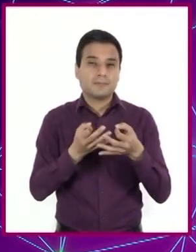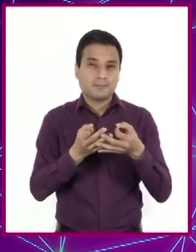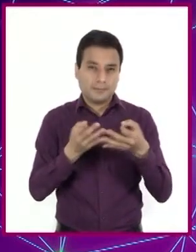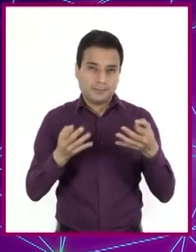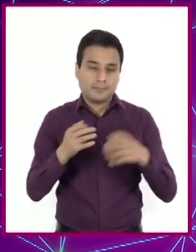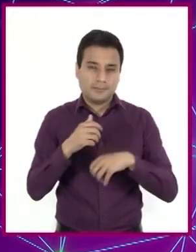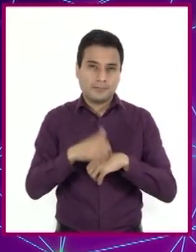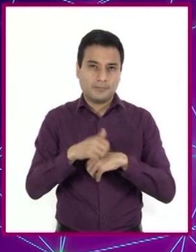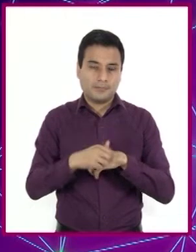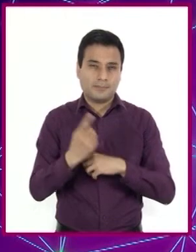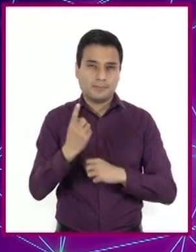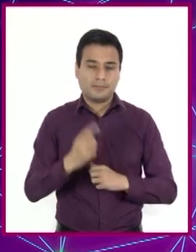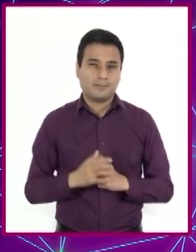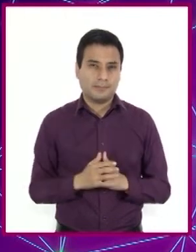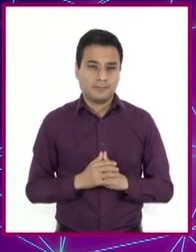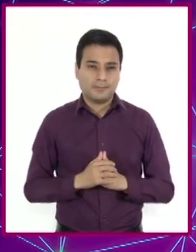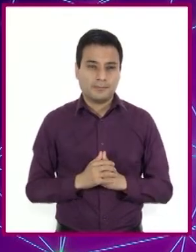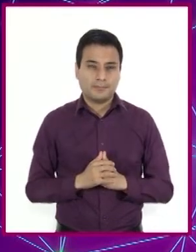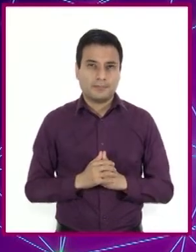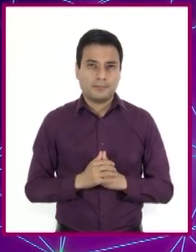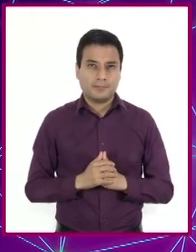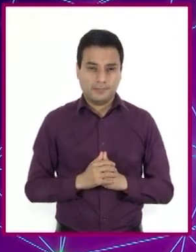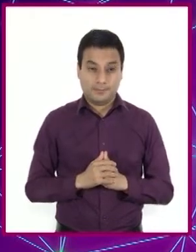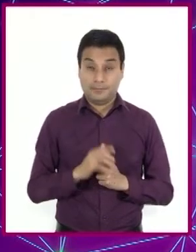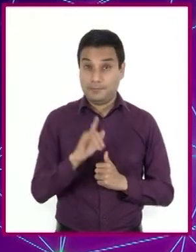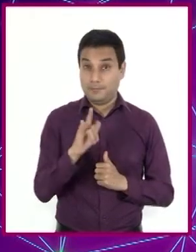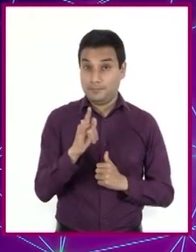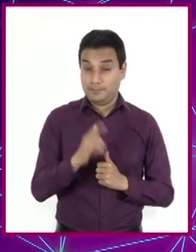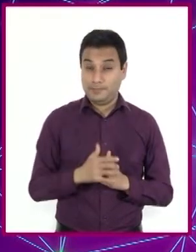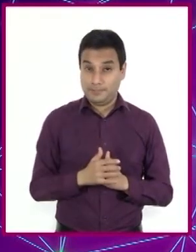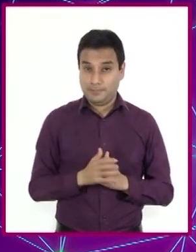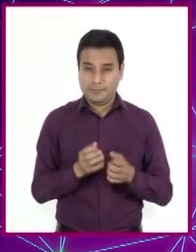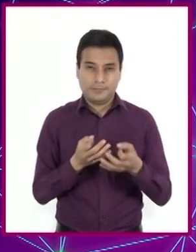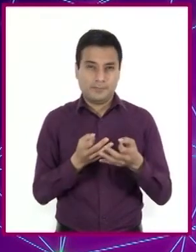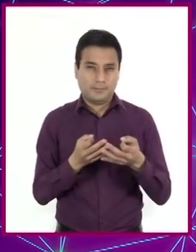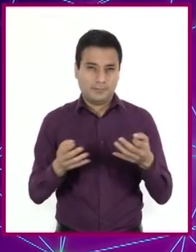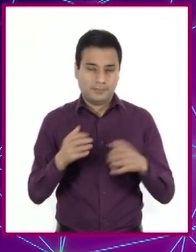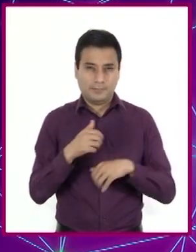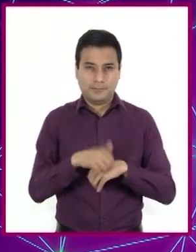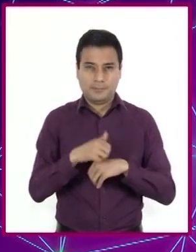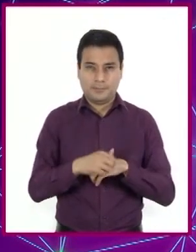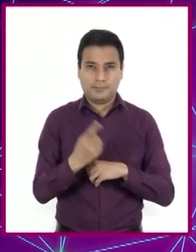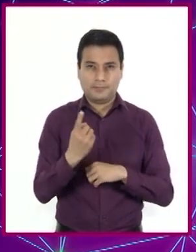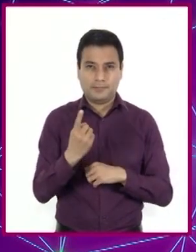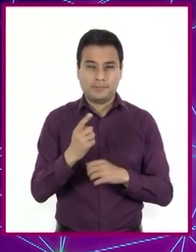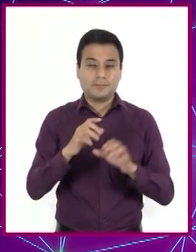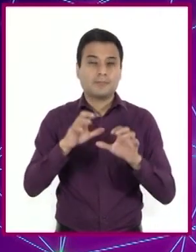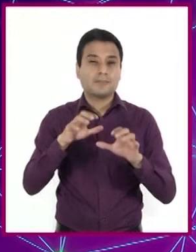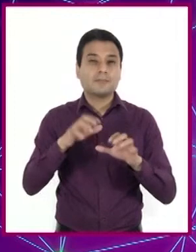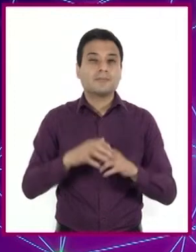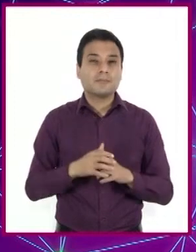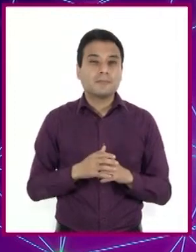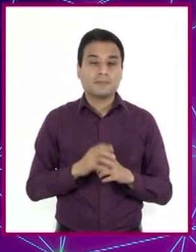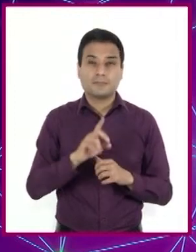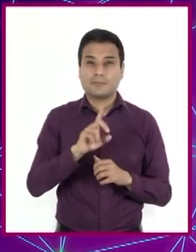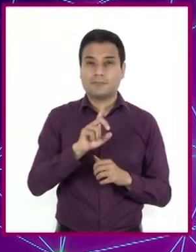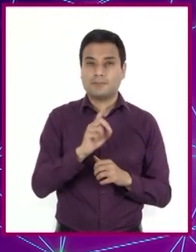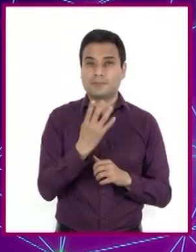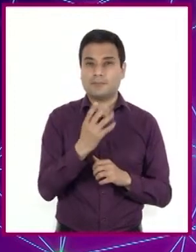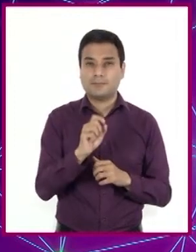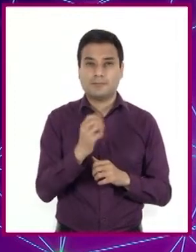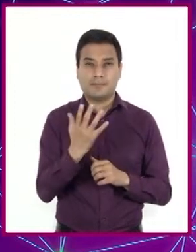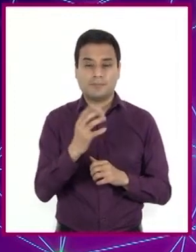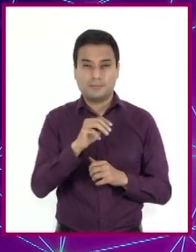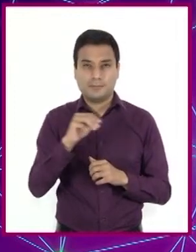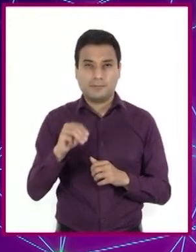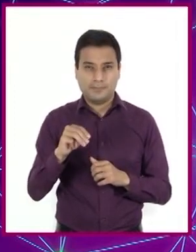1. En el mes de julio, para el terreno 1, se desvía una distancia de